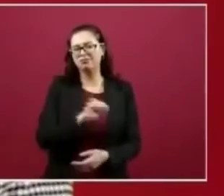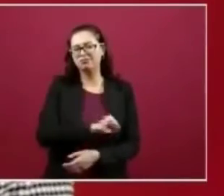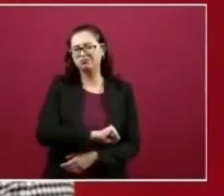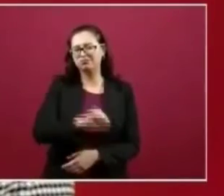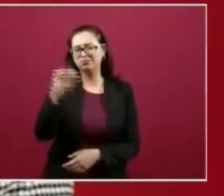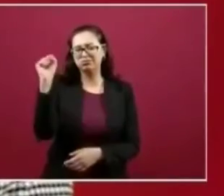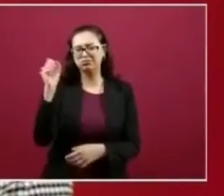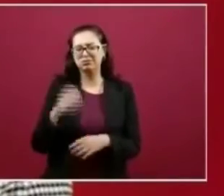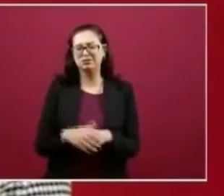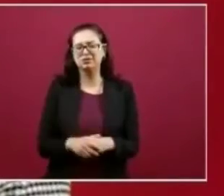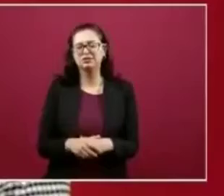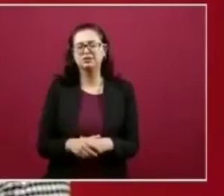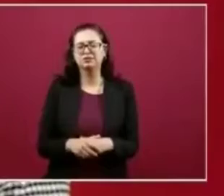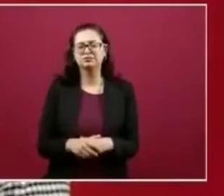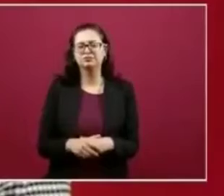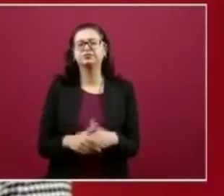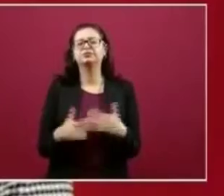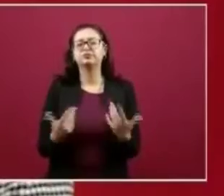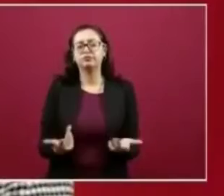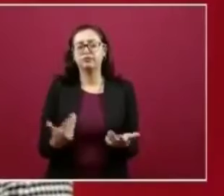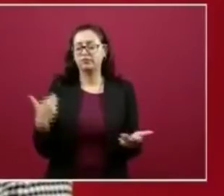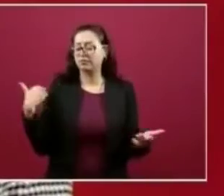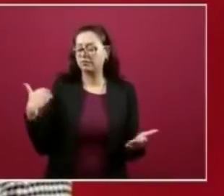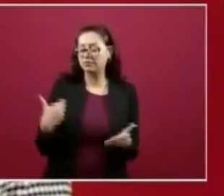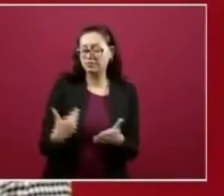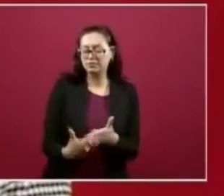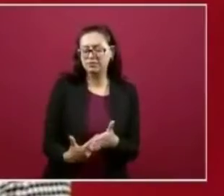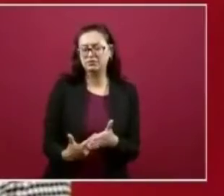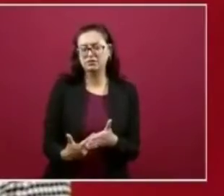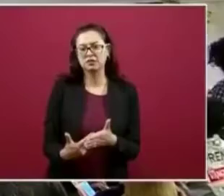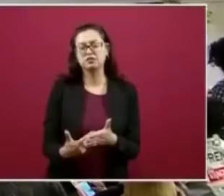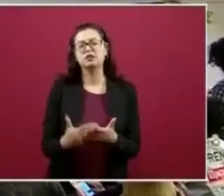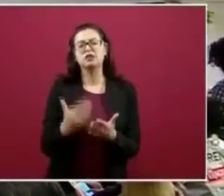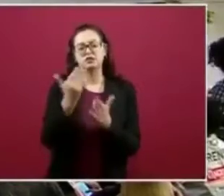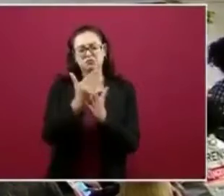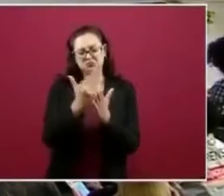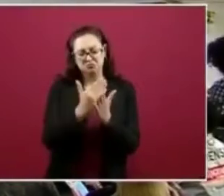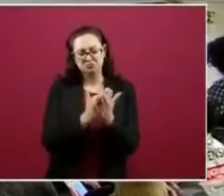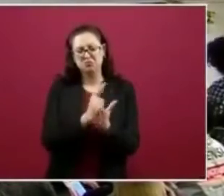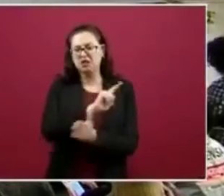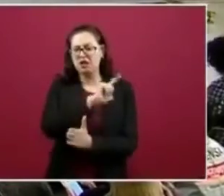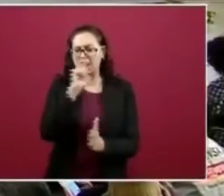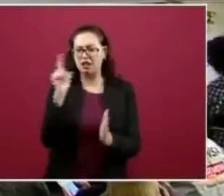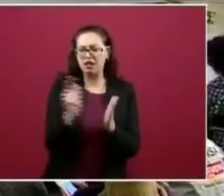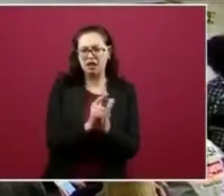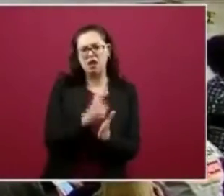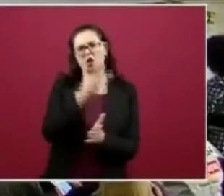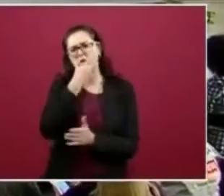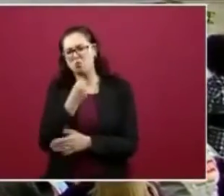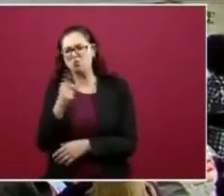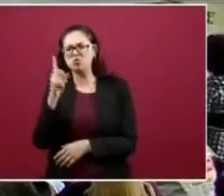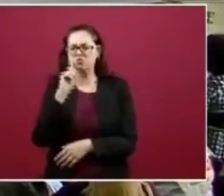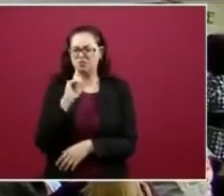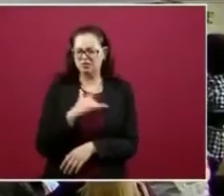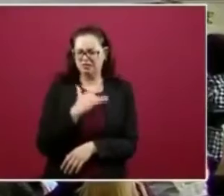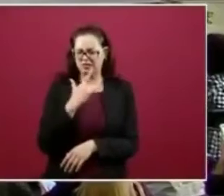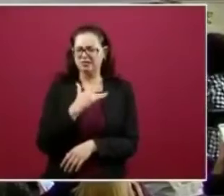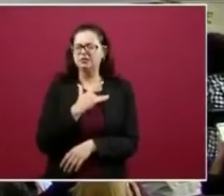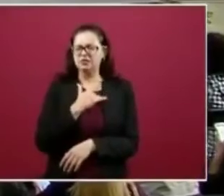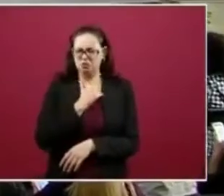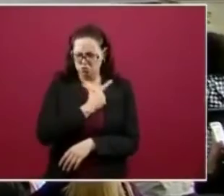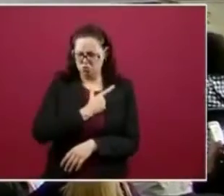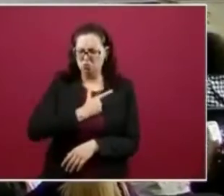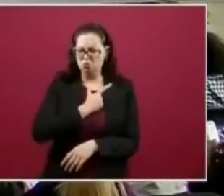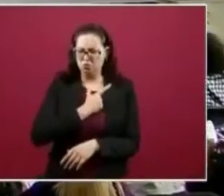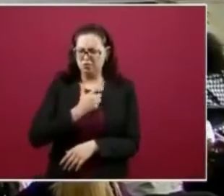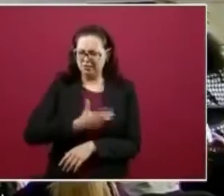de reconocer que en los últimos años se han construido las bases jurídicas por hombres y mujeres comprometidos,